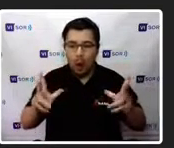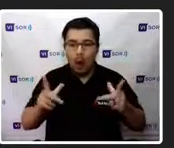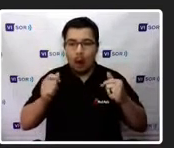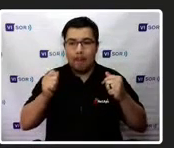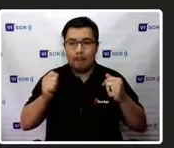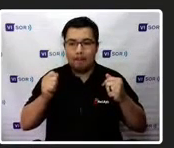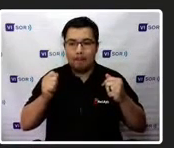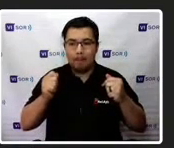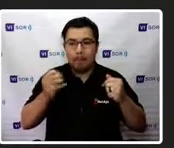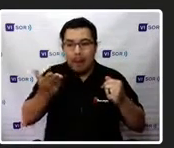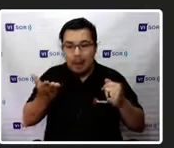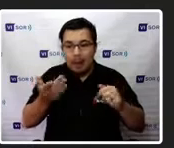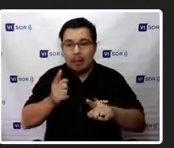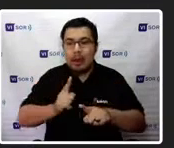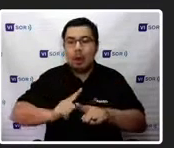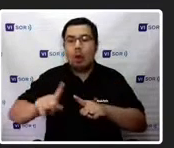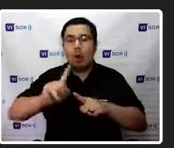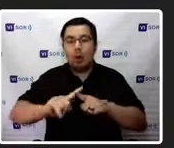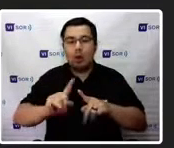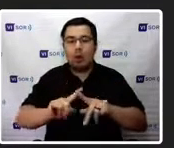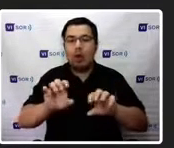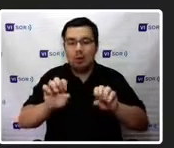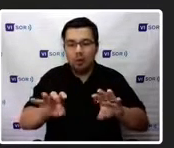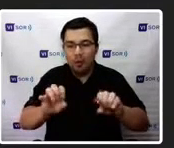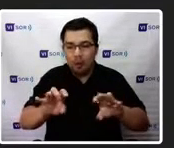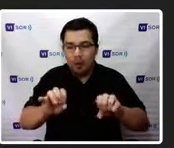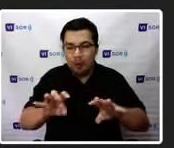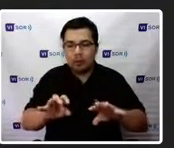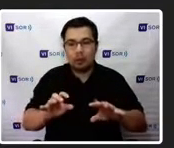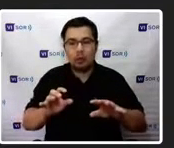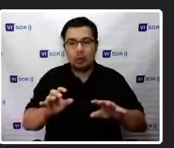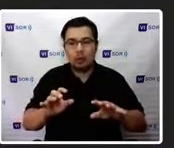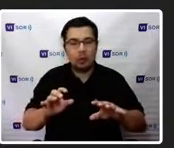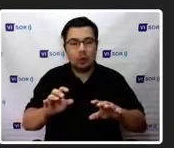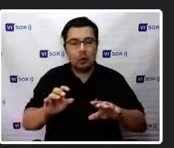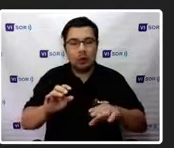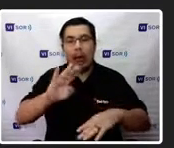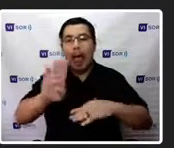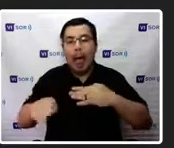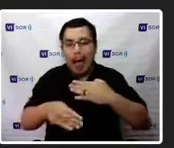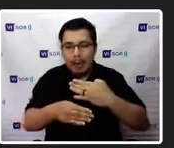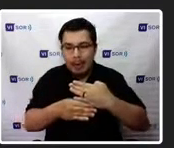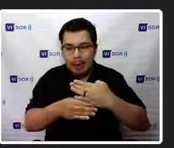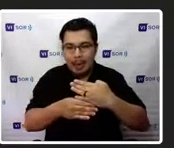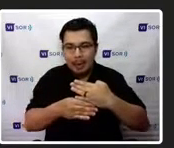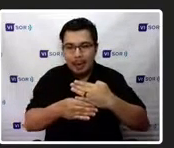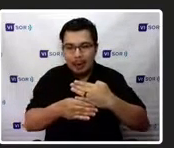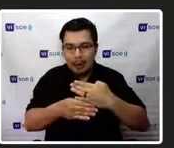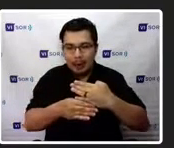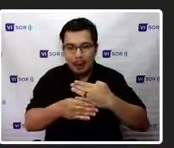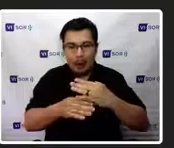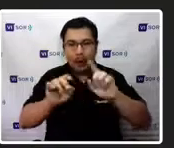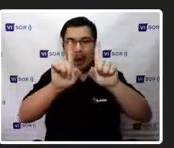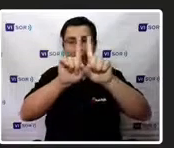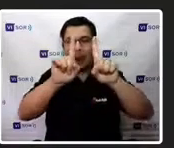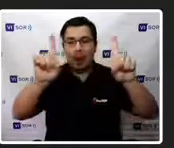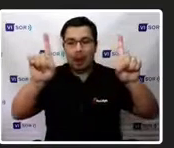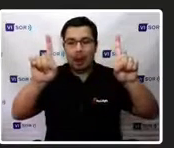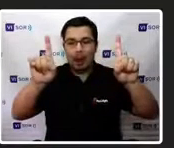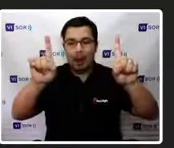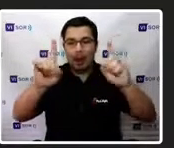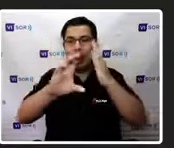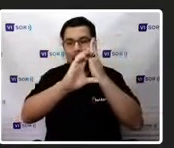formación complementaria o formación, ¿no es cierto?, adicional a la de especialidad, ¿no es cierto?, en